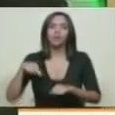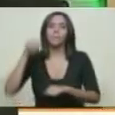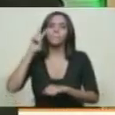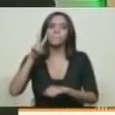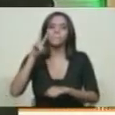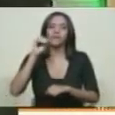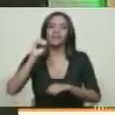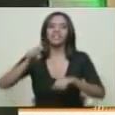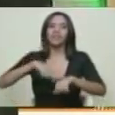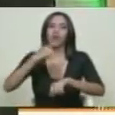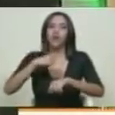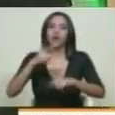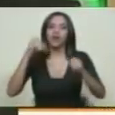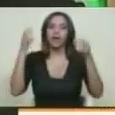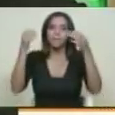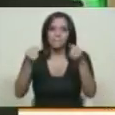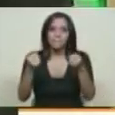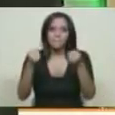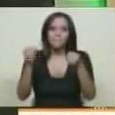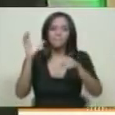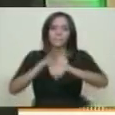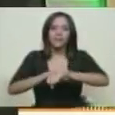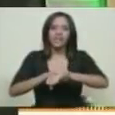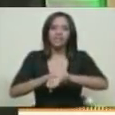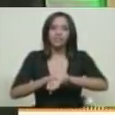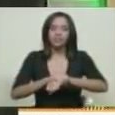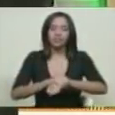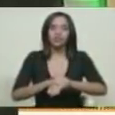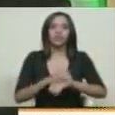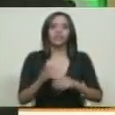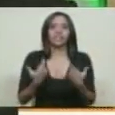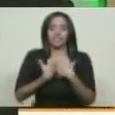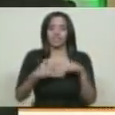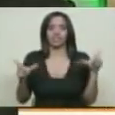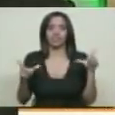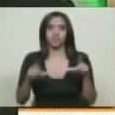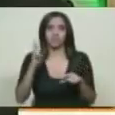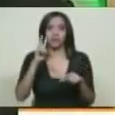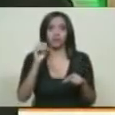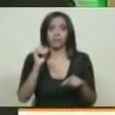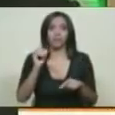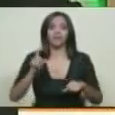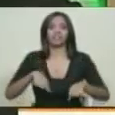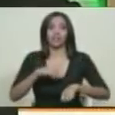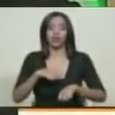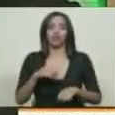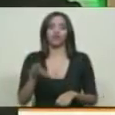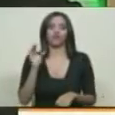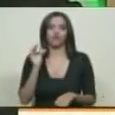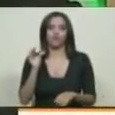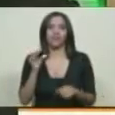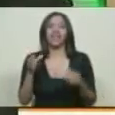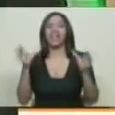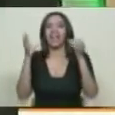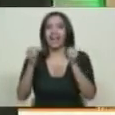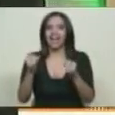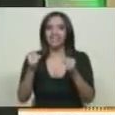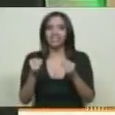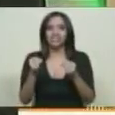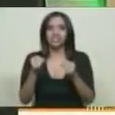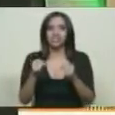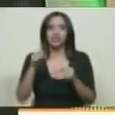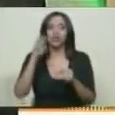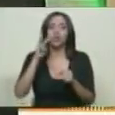horas en un calabozo para presentarlo a un juez y que soltase libre. Pero 20 horas que se chupó en la cárcel. Y Willy Toledo es